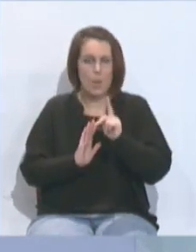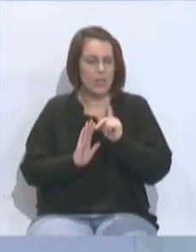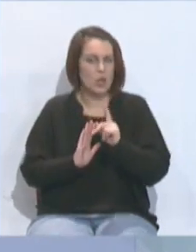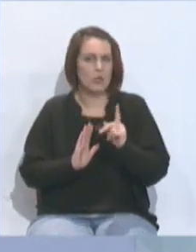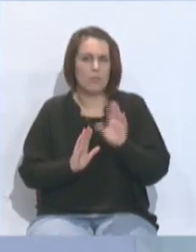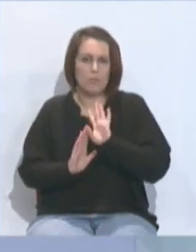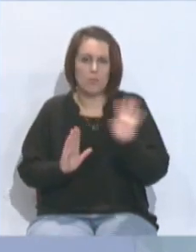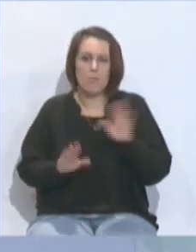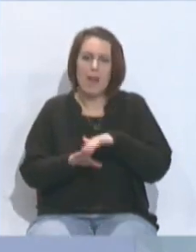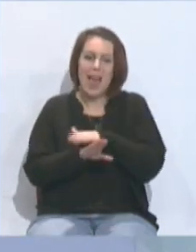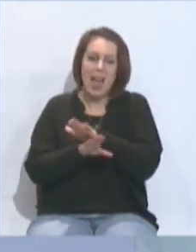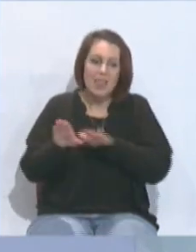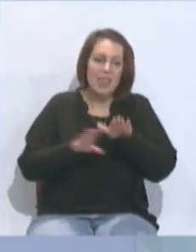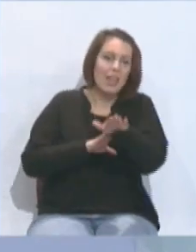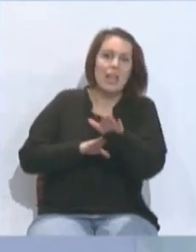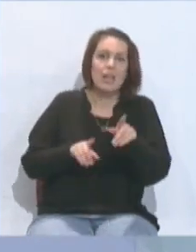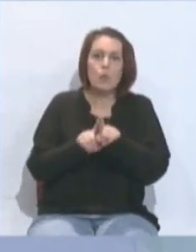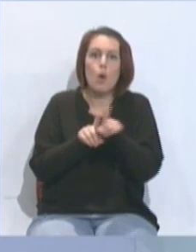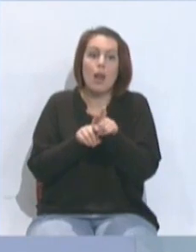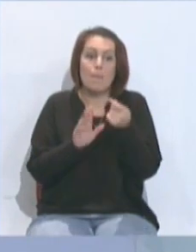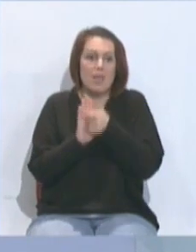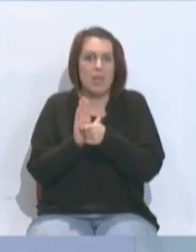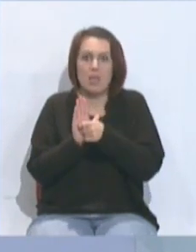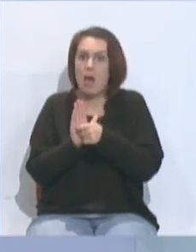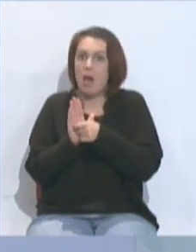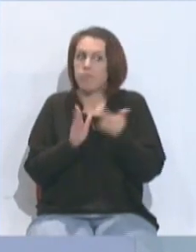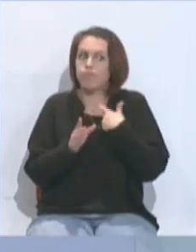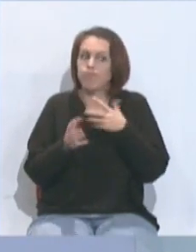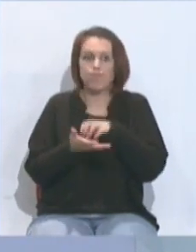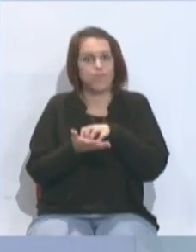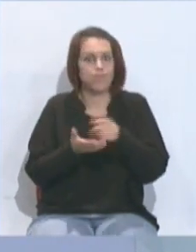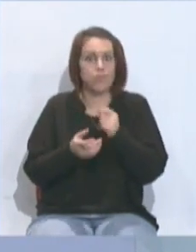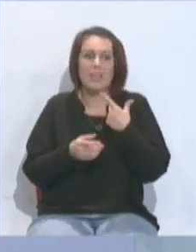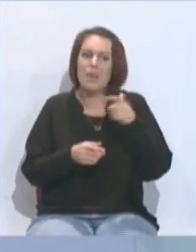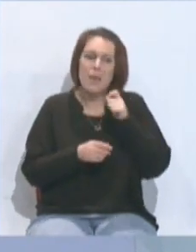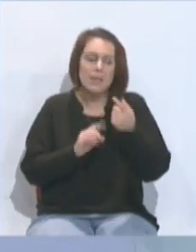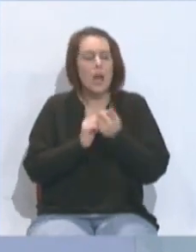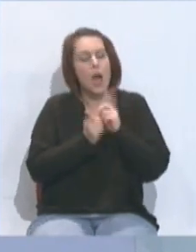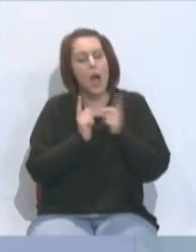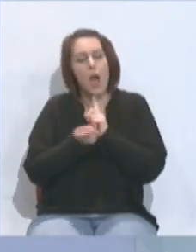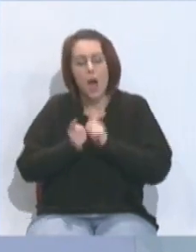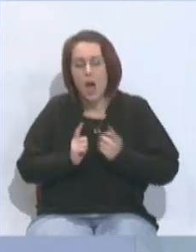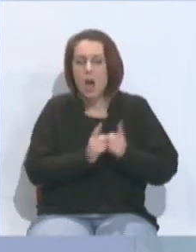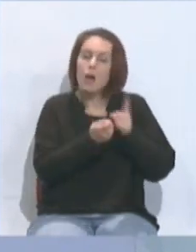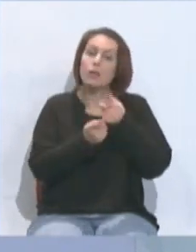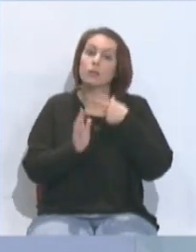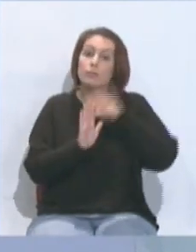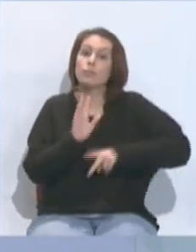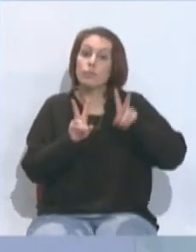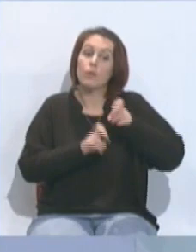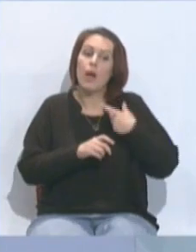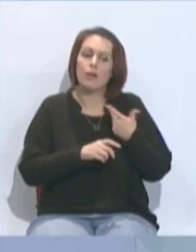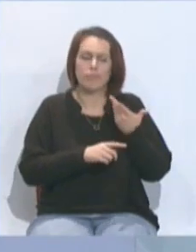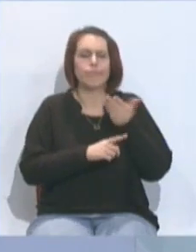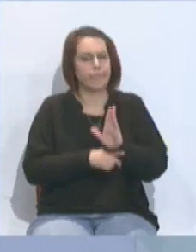hora para adelantar como una de las medidas más polémicas. Tras meses de enmiendas y modificaciones, la nueva normativa presenta